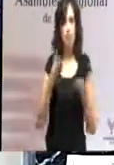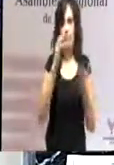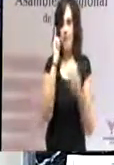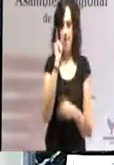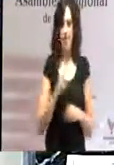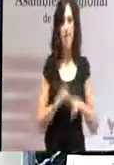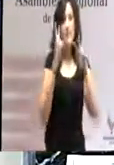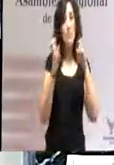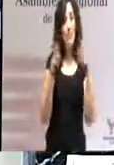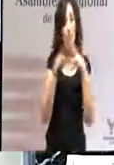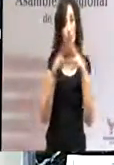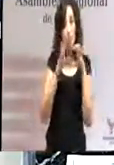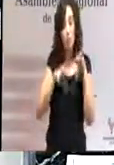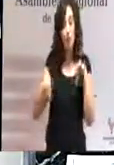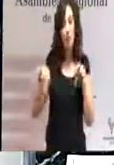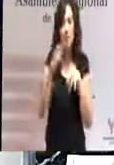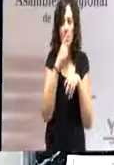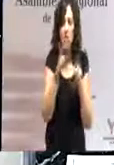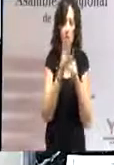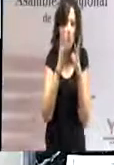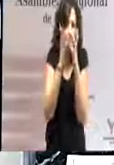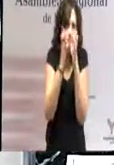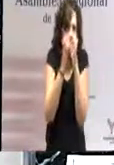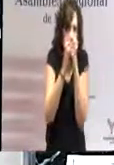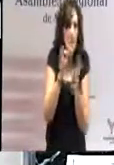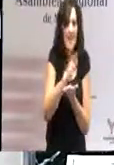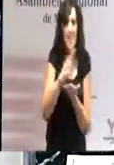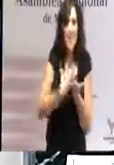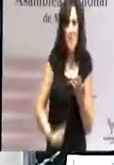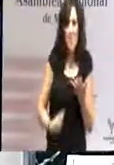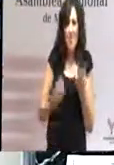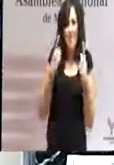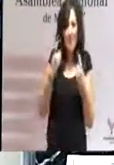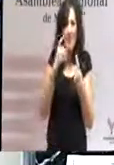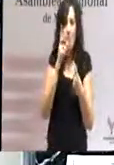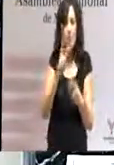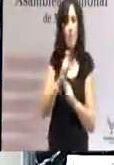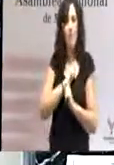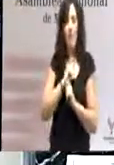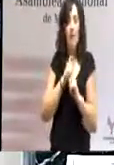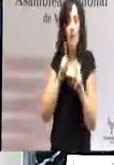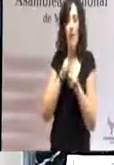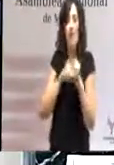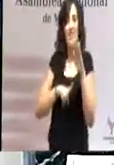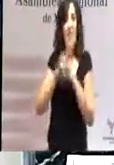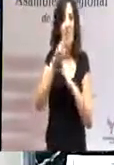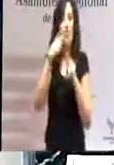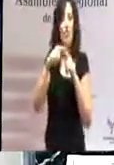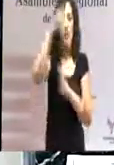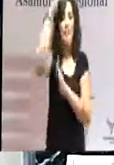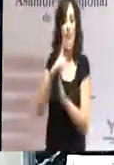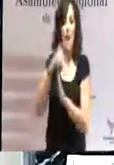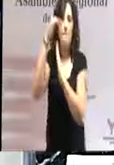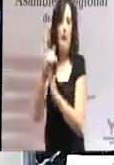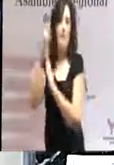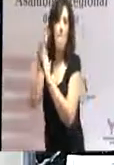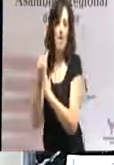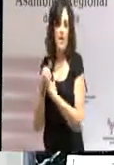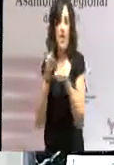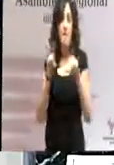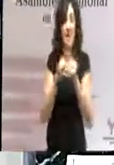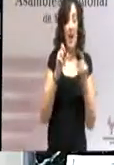materia de infraestructura, las deficientes infraestructuras de la región estrangulan el desarrollo y el crecimiento de nuestras empresas,